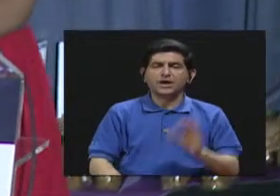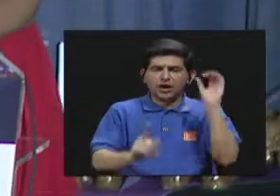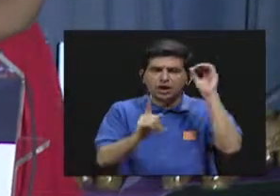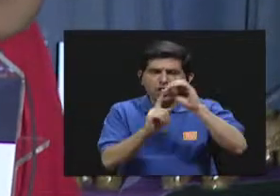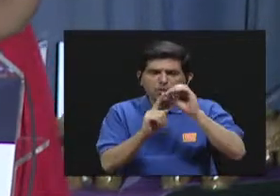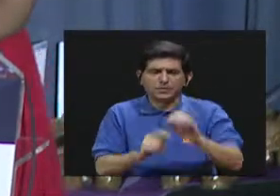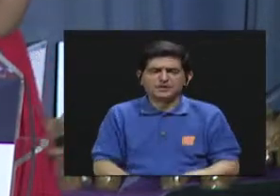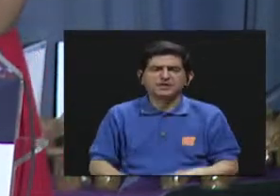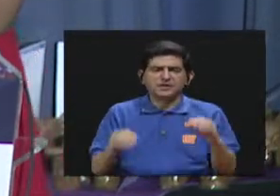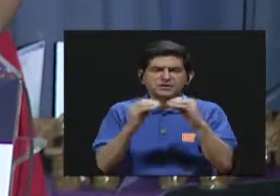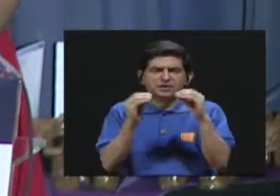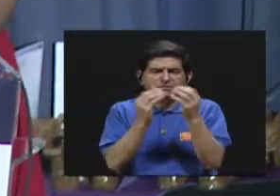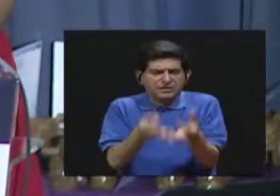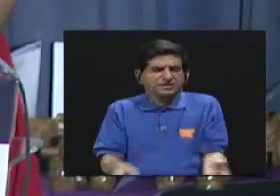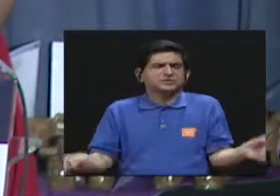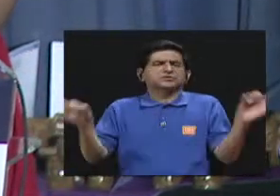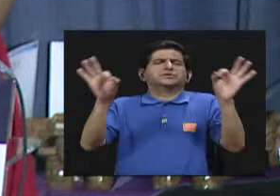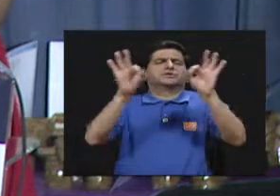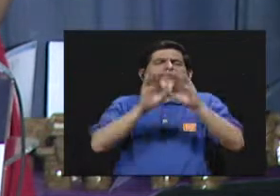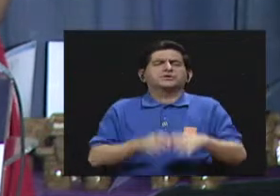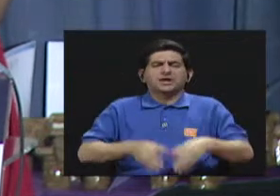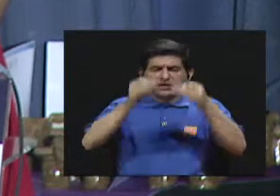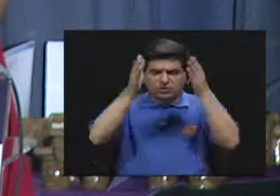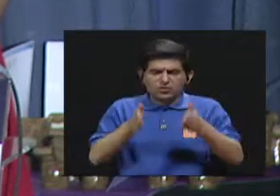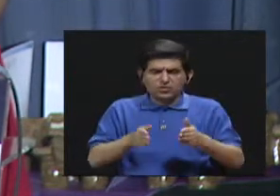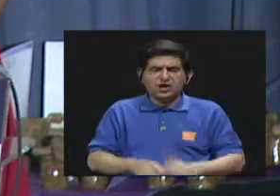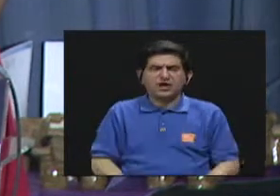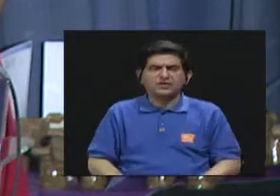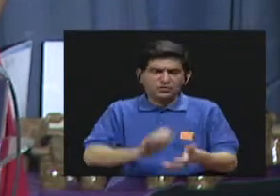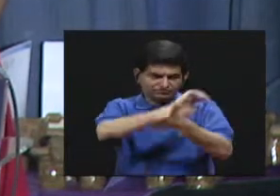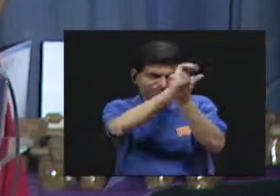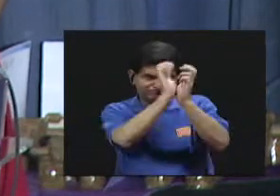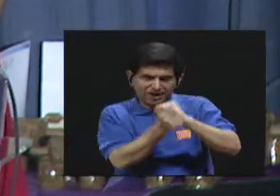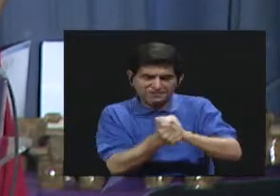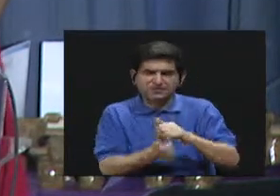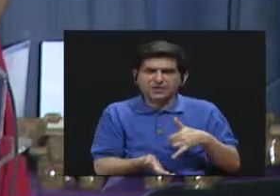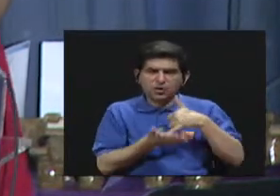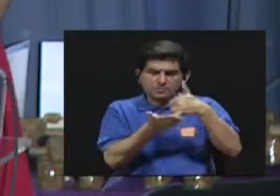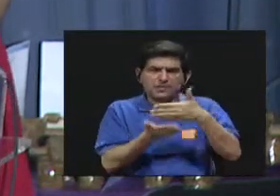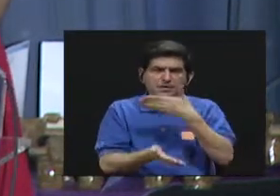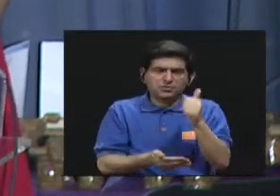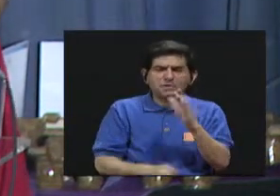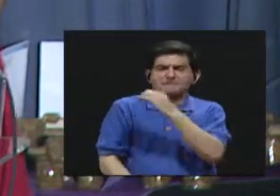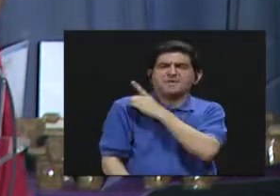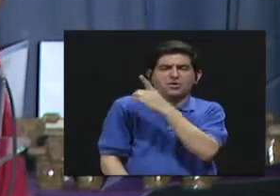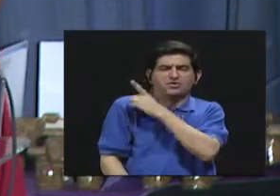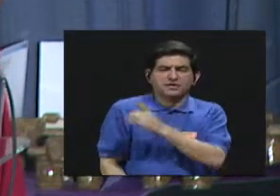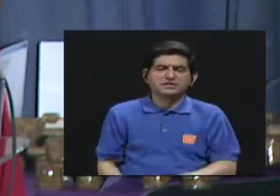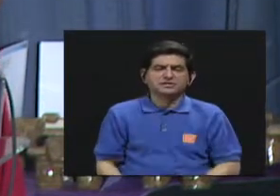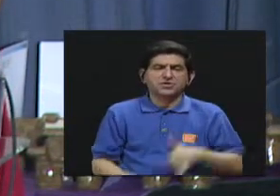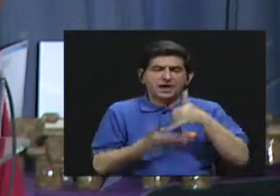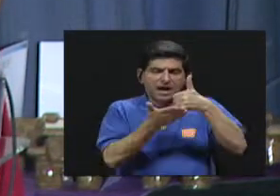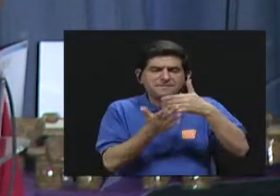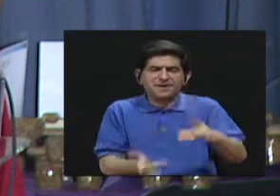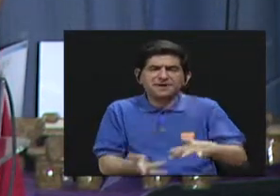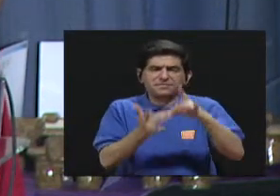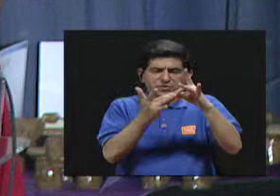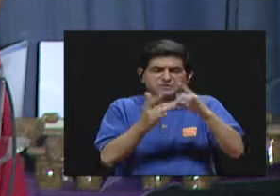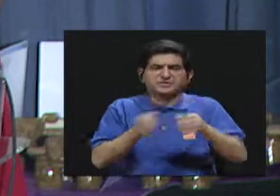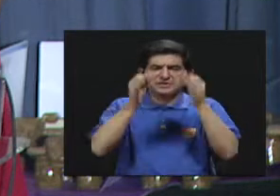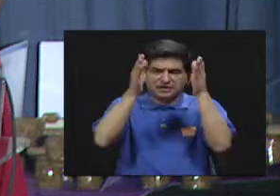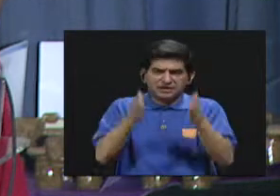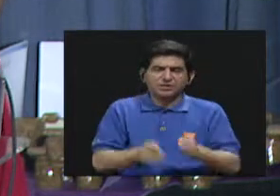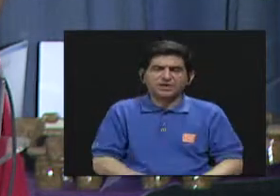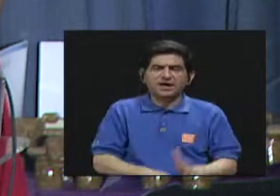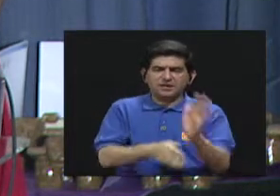Con el objetivo de darle mayor relevancia, el jurado decidió transformar el premio de Mejor Dirección a Premio Especial